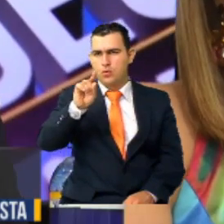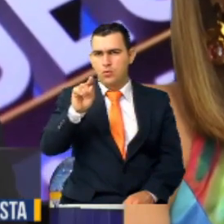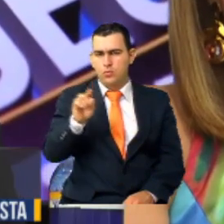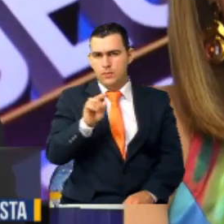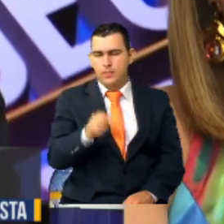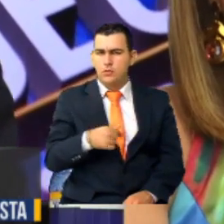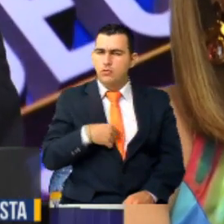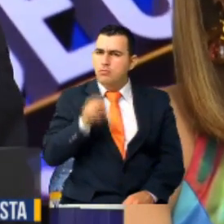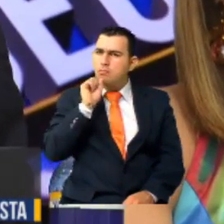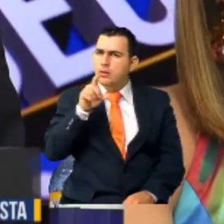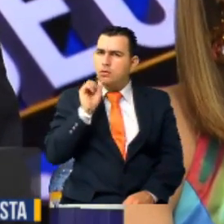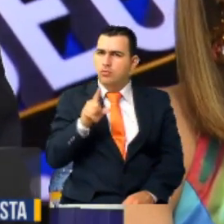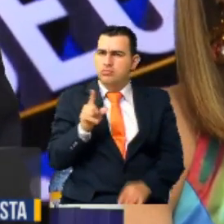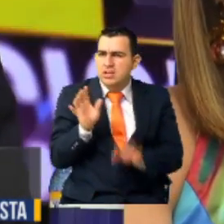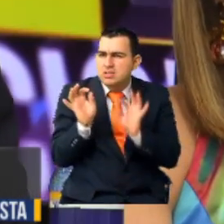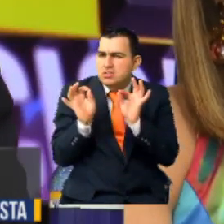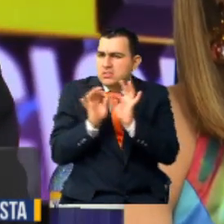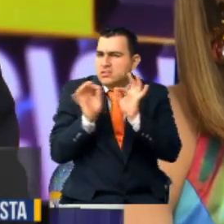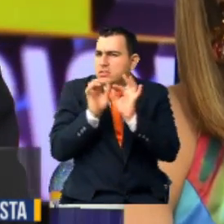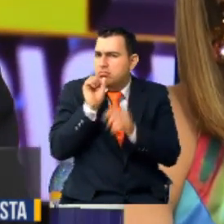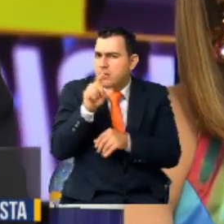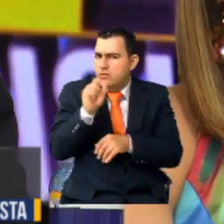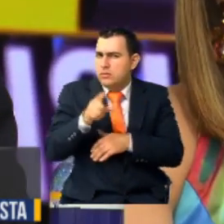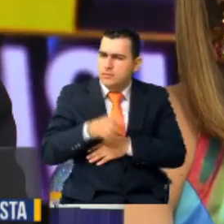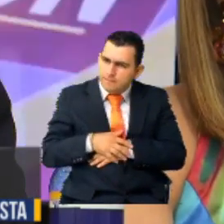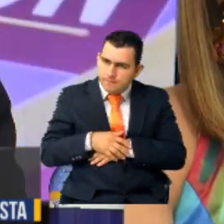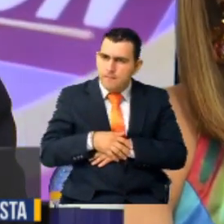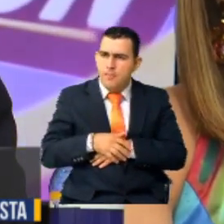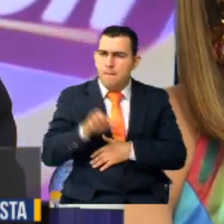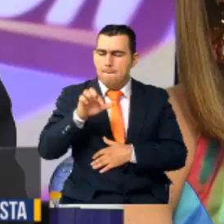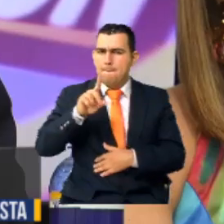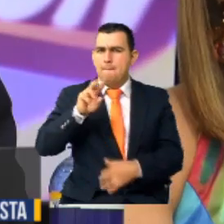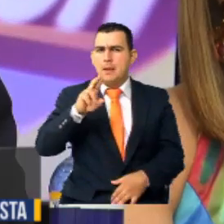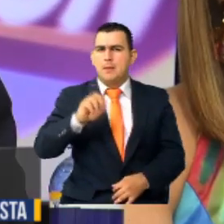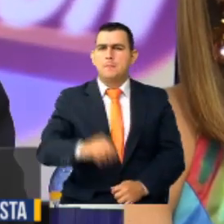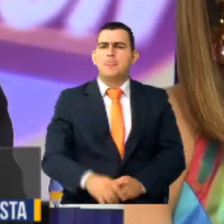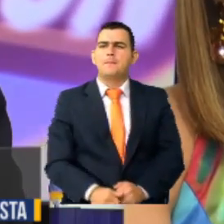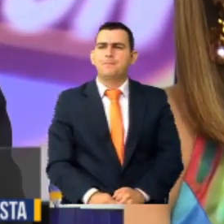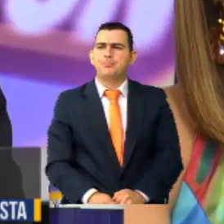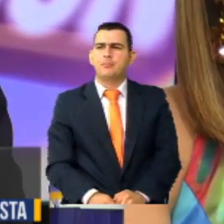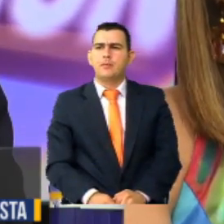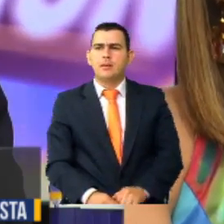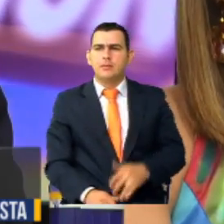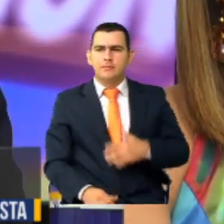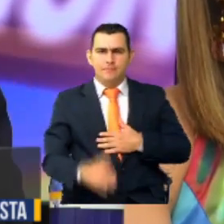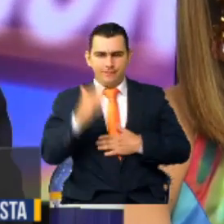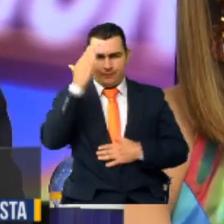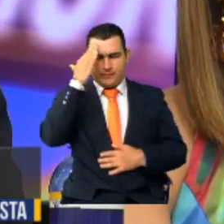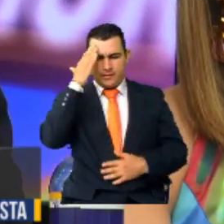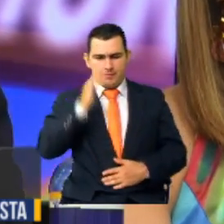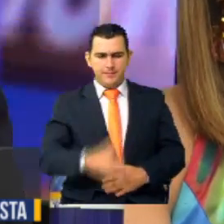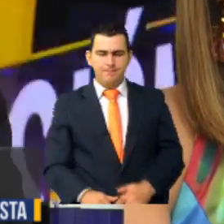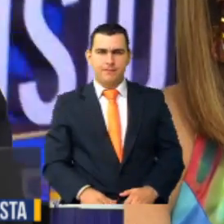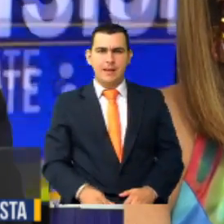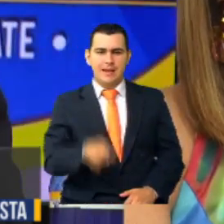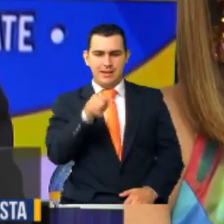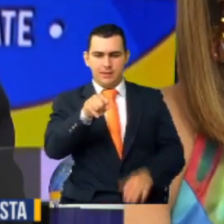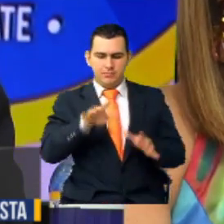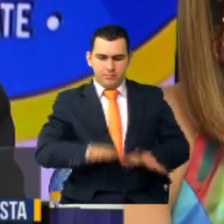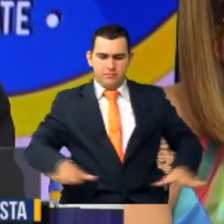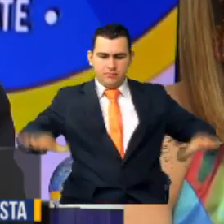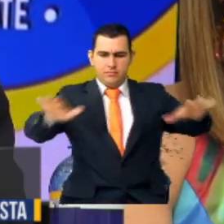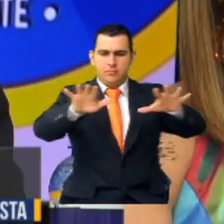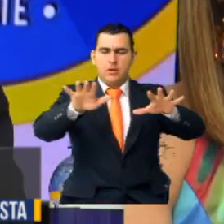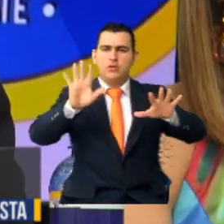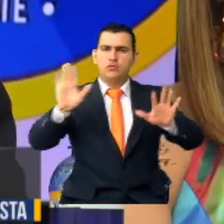voy a hacer una pregunta sin contrapregunta al candidato Pedro Luis. En el tema de terrazas del puerto, una bandera que usted, en